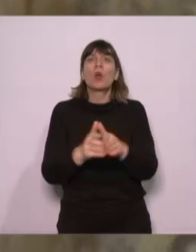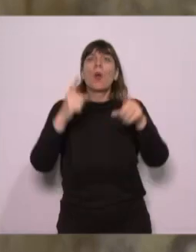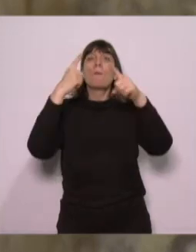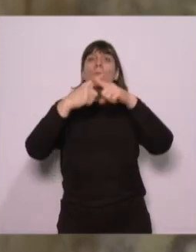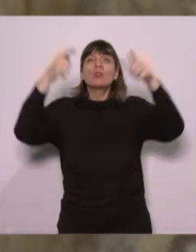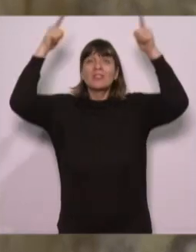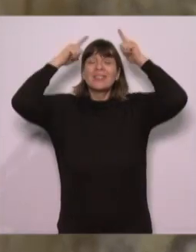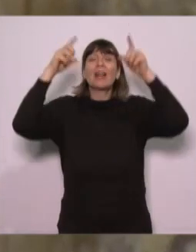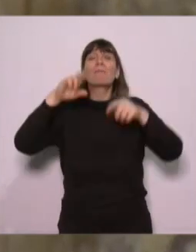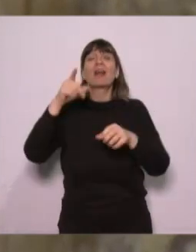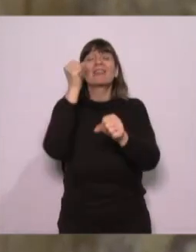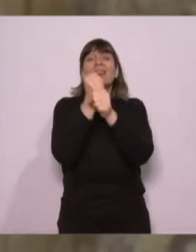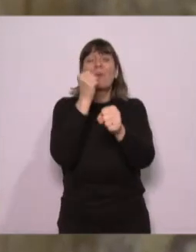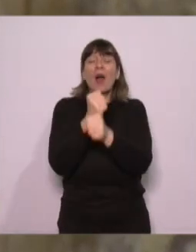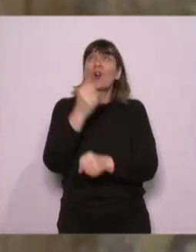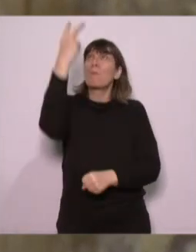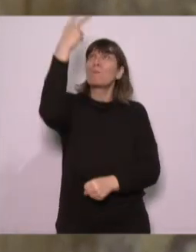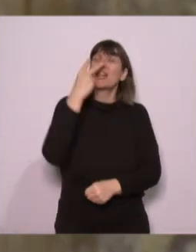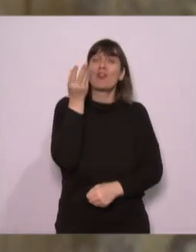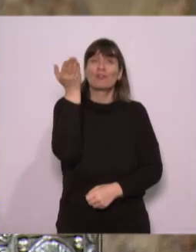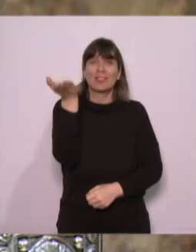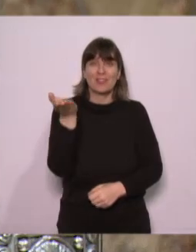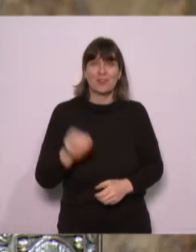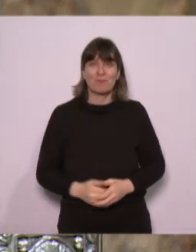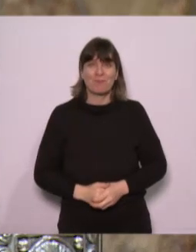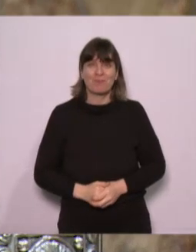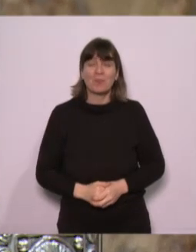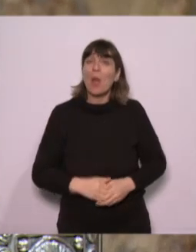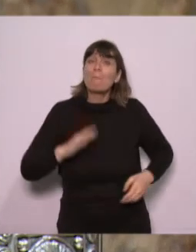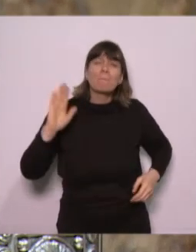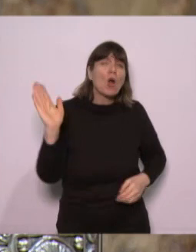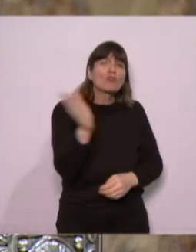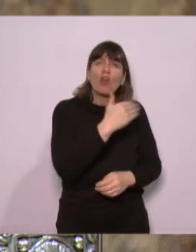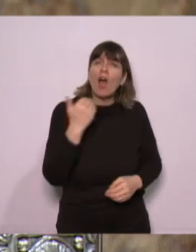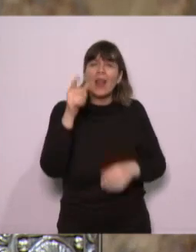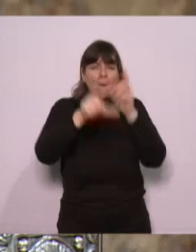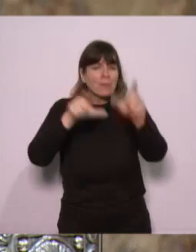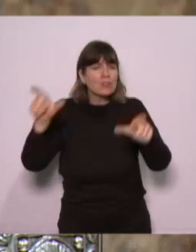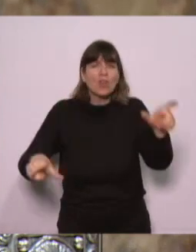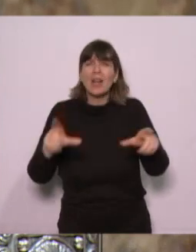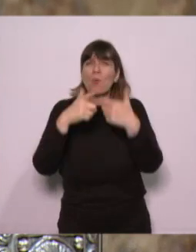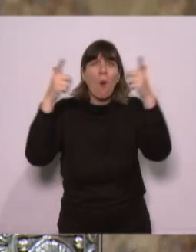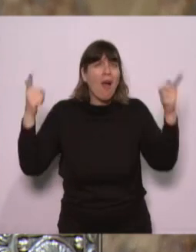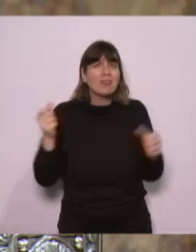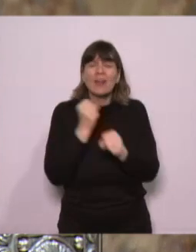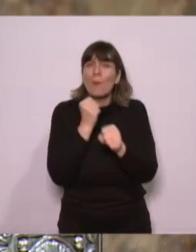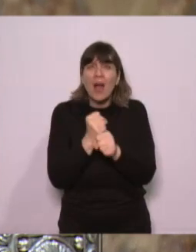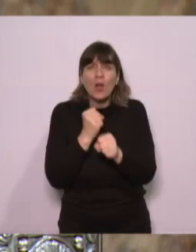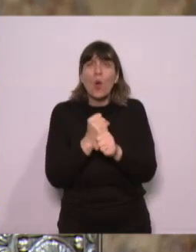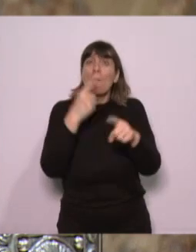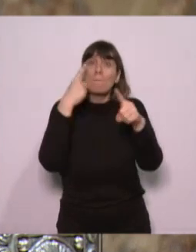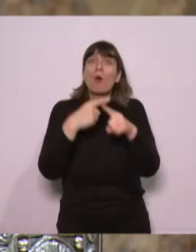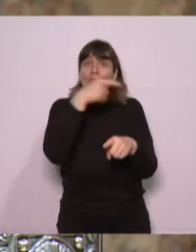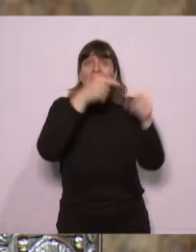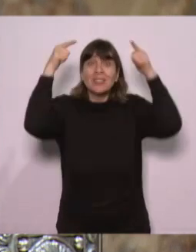San Cayetano, escúchanos, Señor. Por todos los que no tienen trabajo, para que por intercesión de